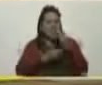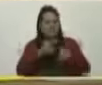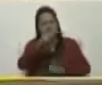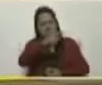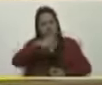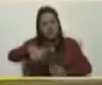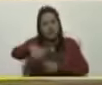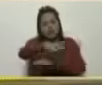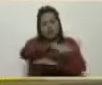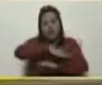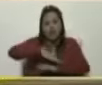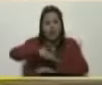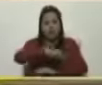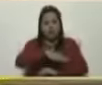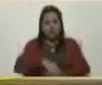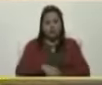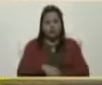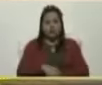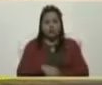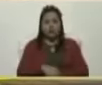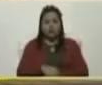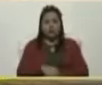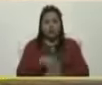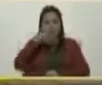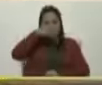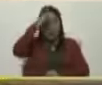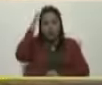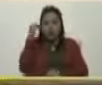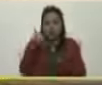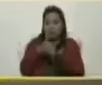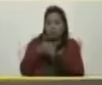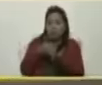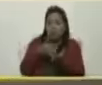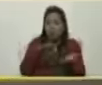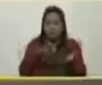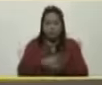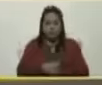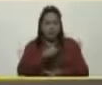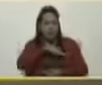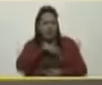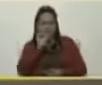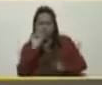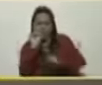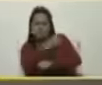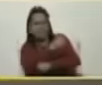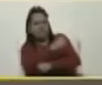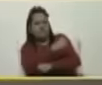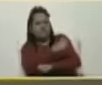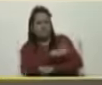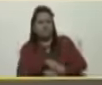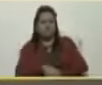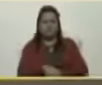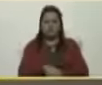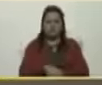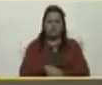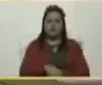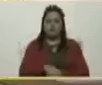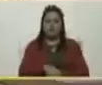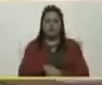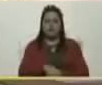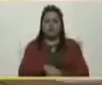llano con los gallos patarucos? No, los gallos patarucos los eliminamos. Sirve,